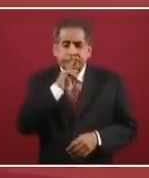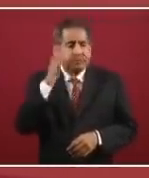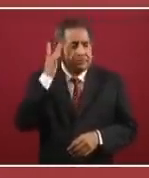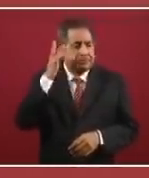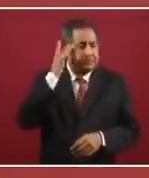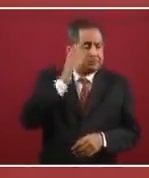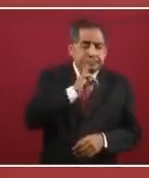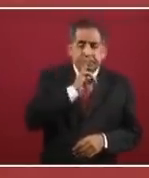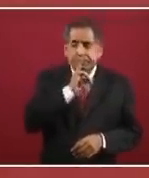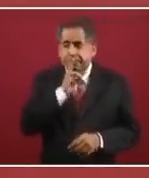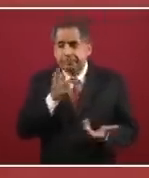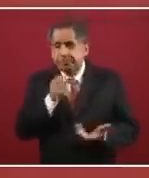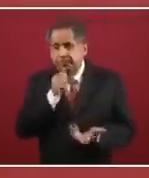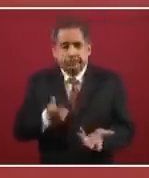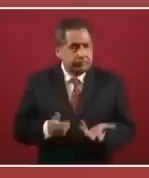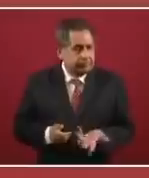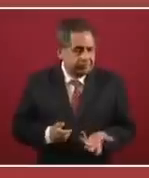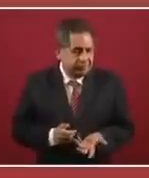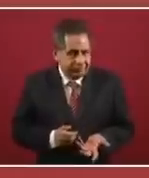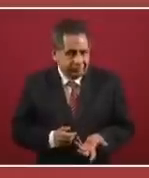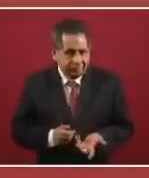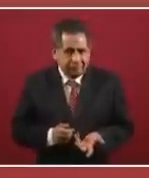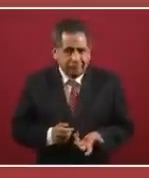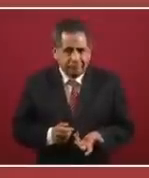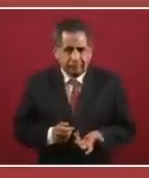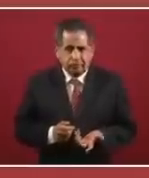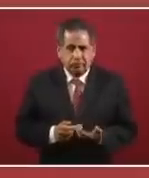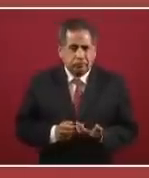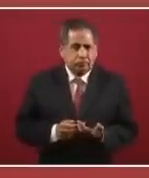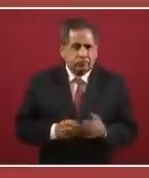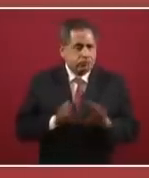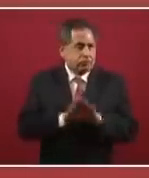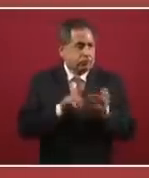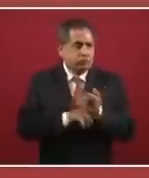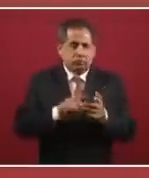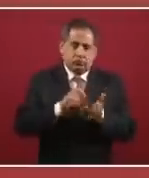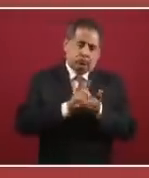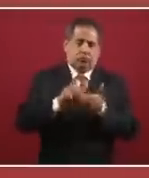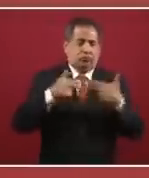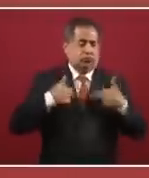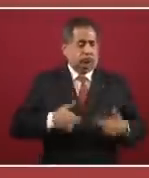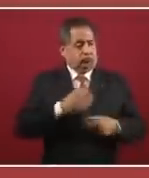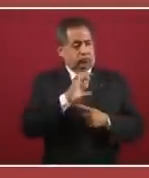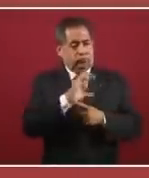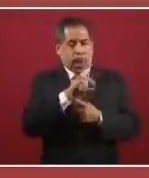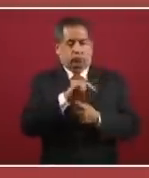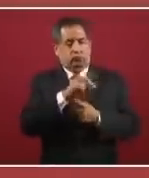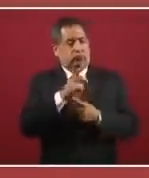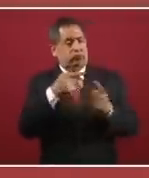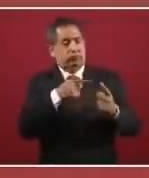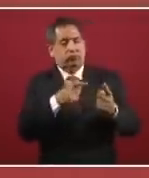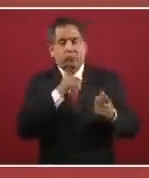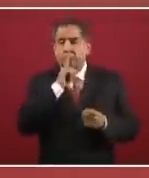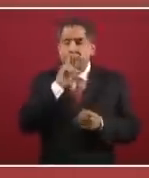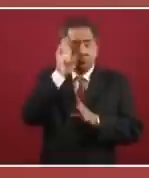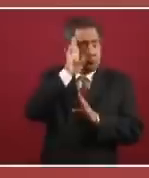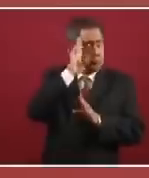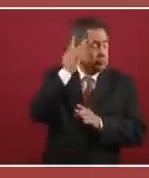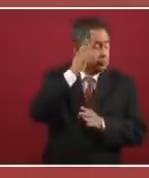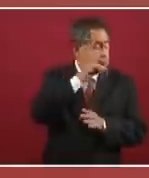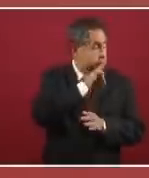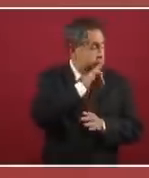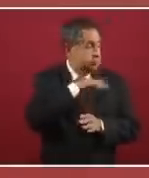eso. O sea, la Comisión de Derechos Humanos se hizo de la vista gorda,